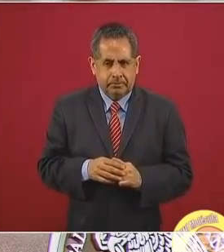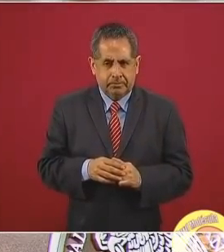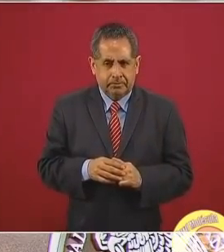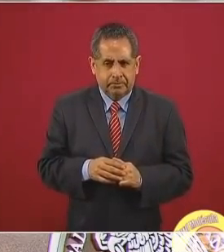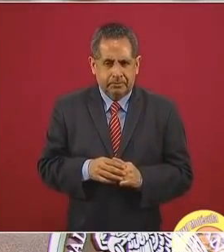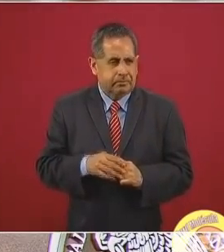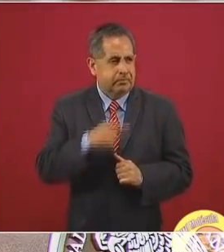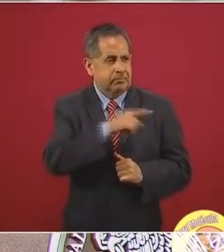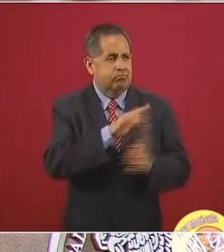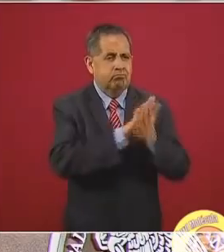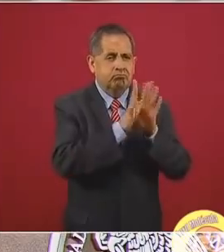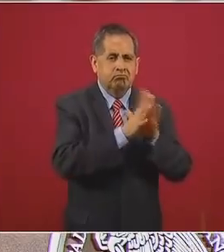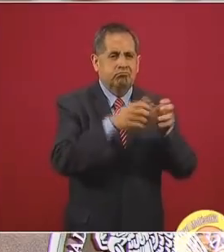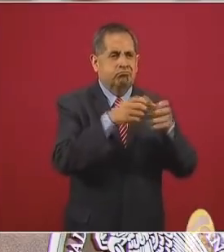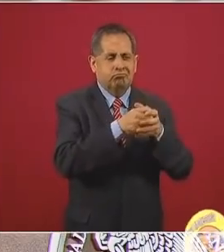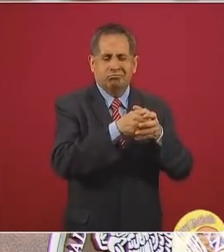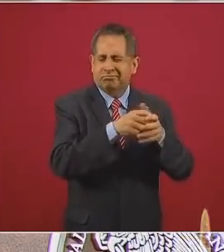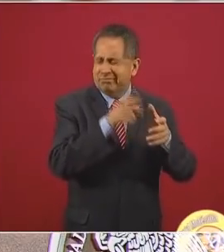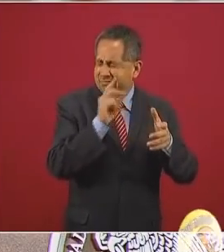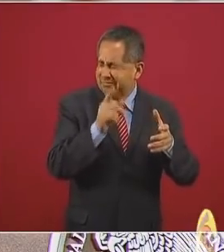la maquinaria del poder, o